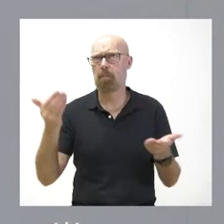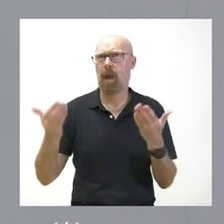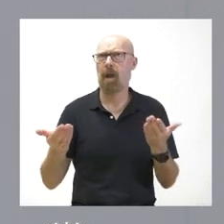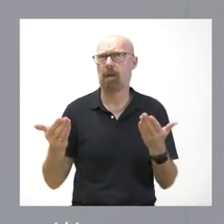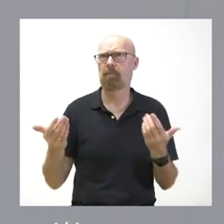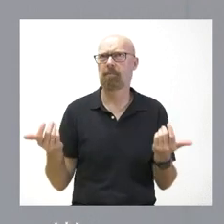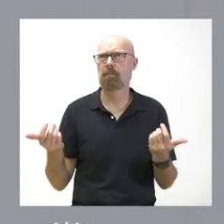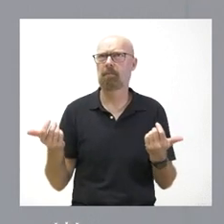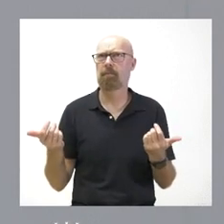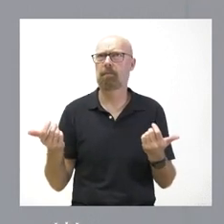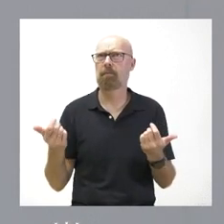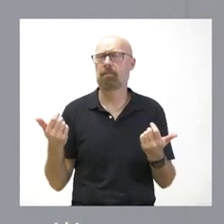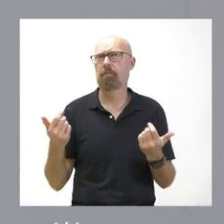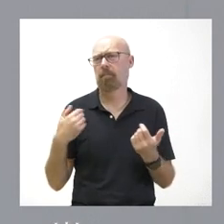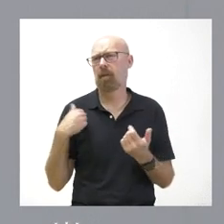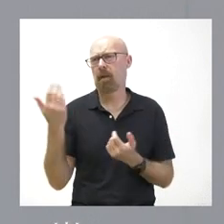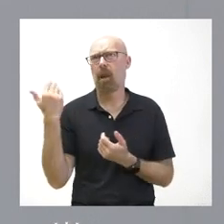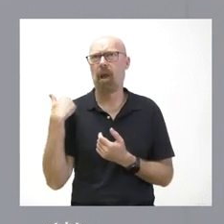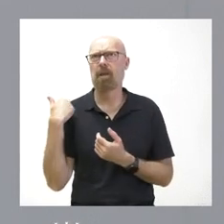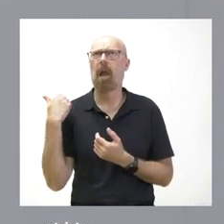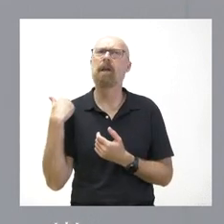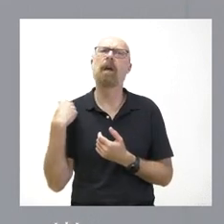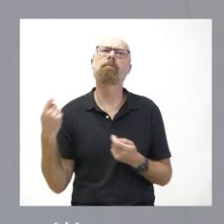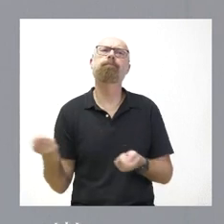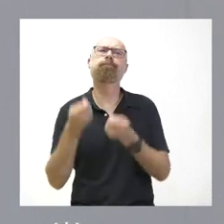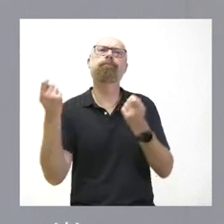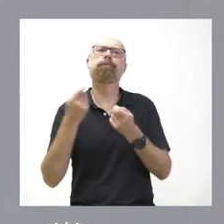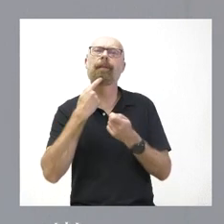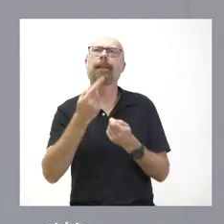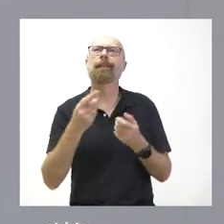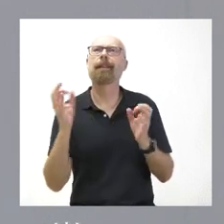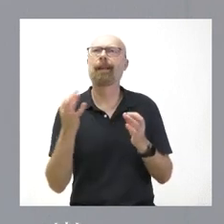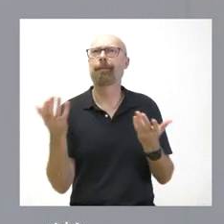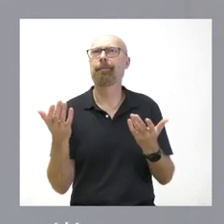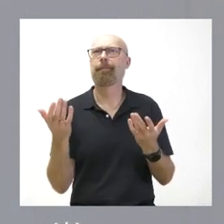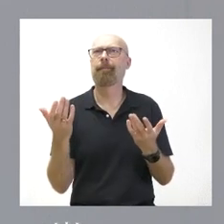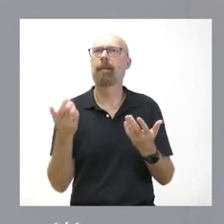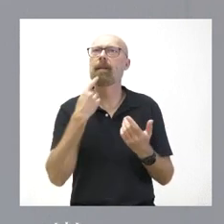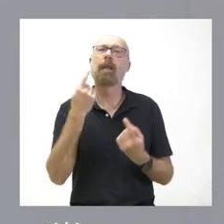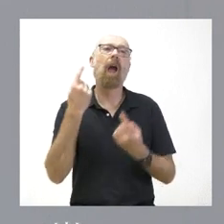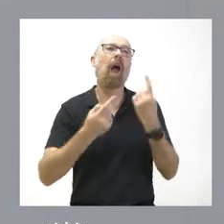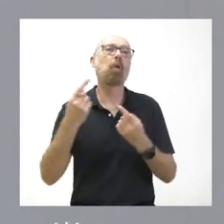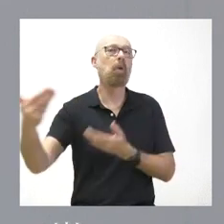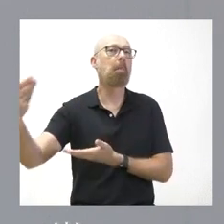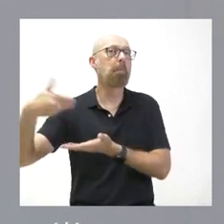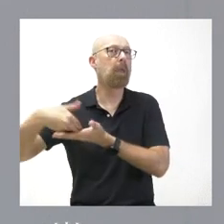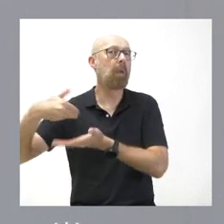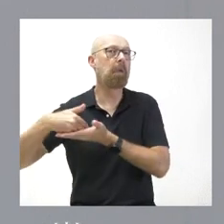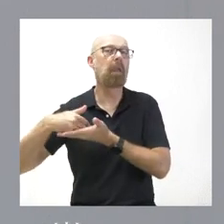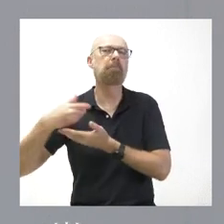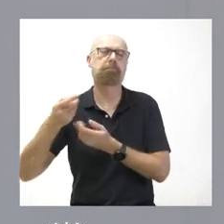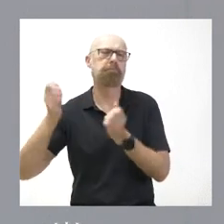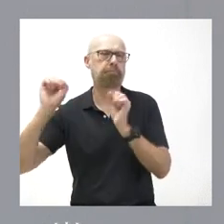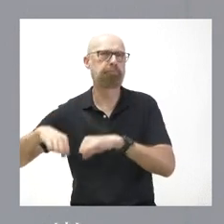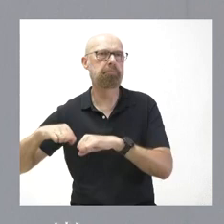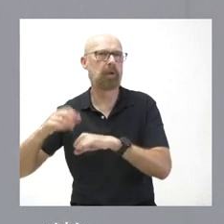parece haber comprometido con otros Ayer fue a plantill simplemente anunciar que a uno se le va a dar todo lo que pida a los separatistas y al